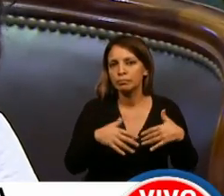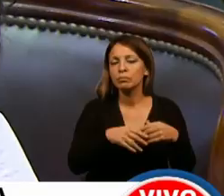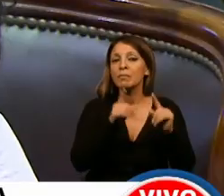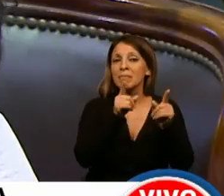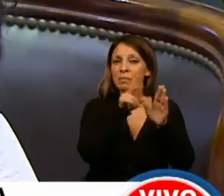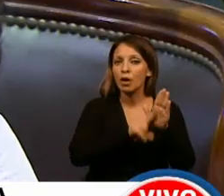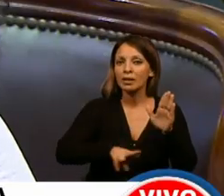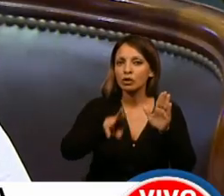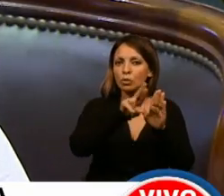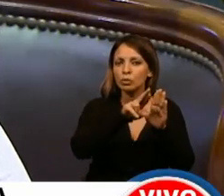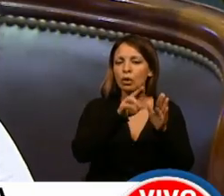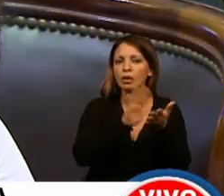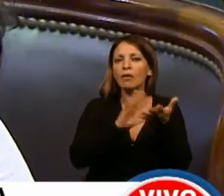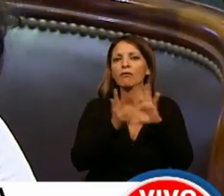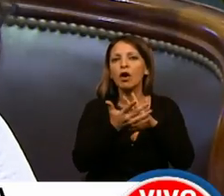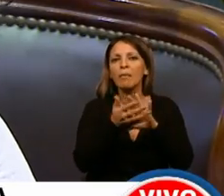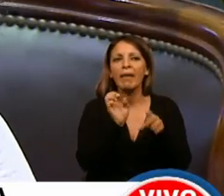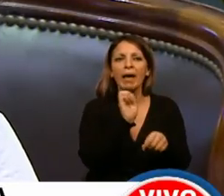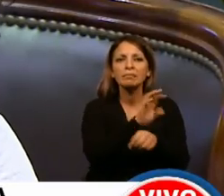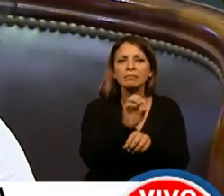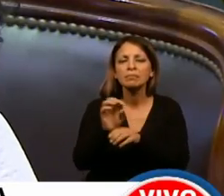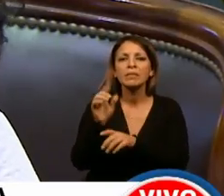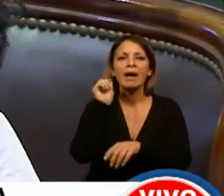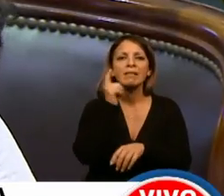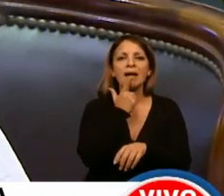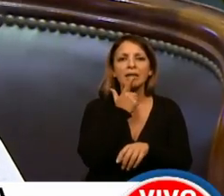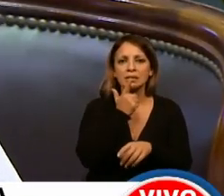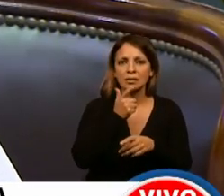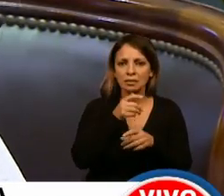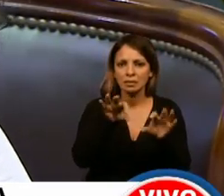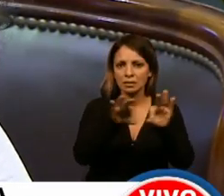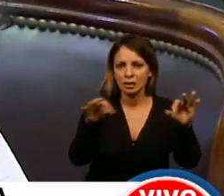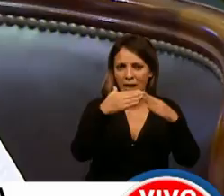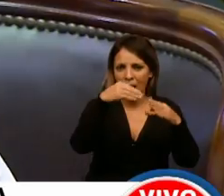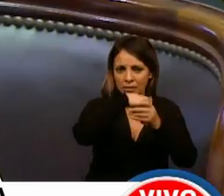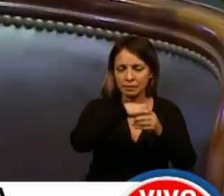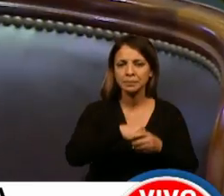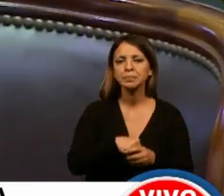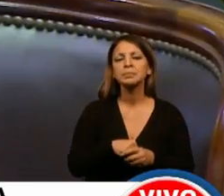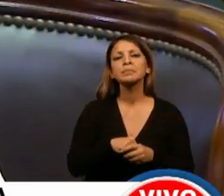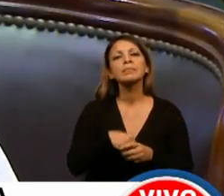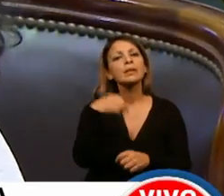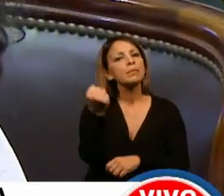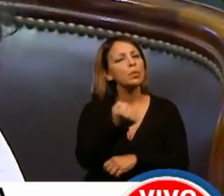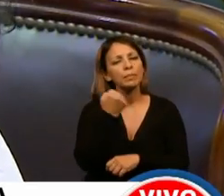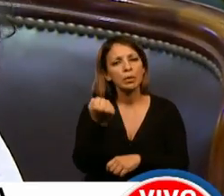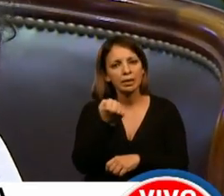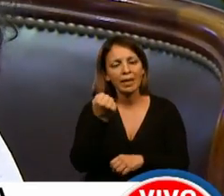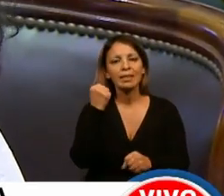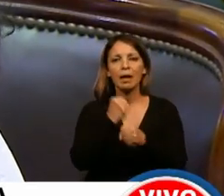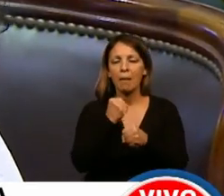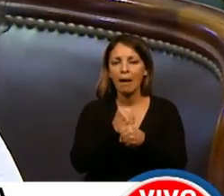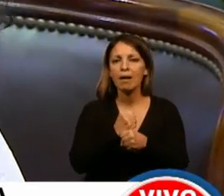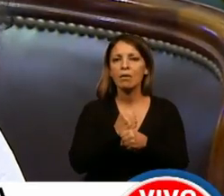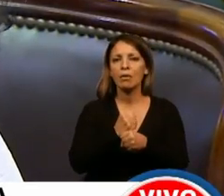de la racionalización del uso del gas domiciliario fue fundamental como se dijo acá el trabajo de